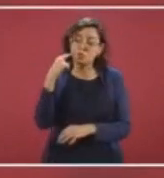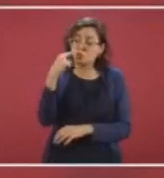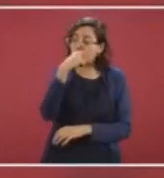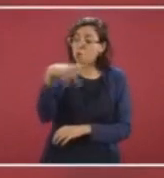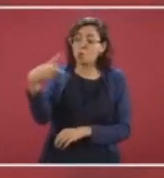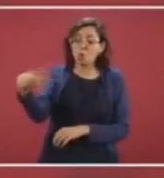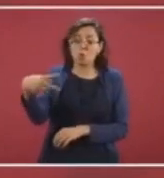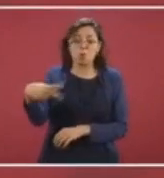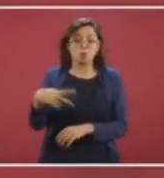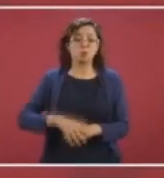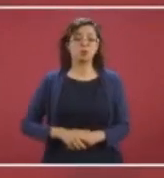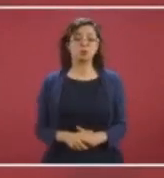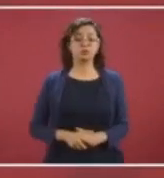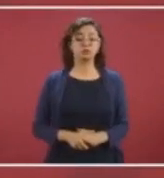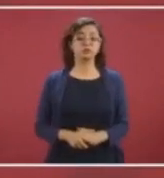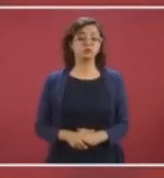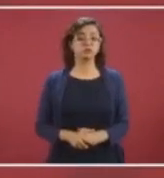a veces